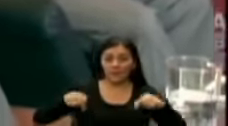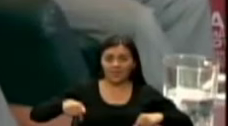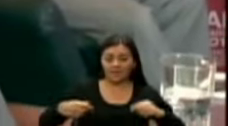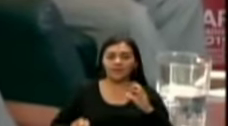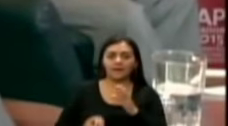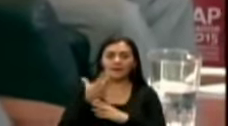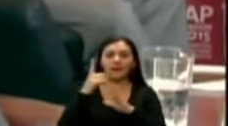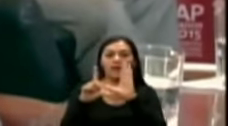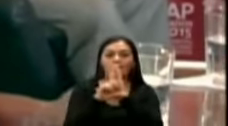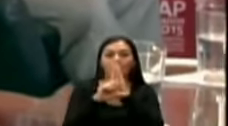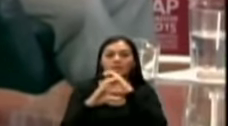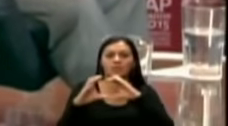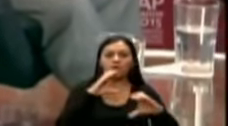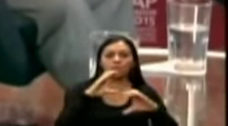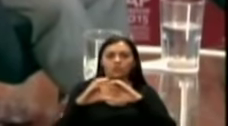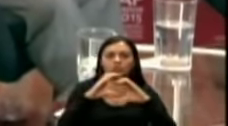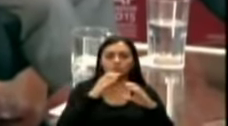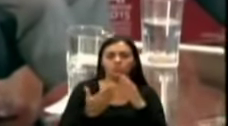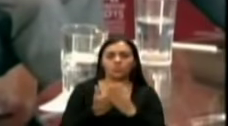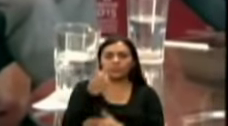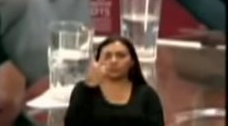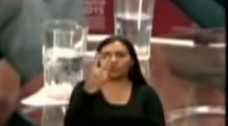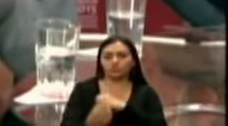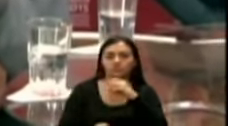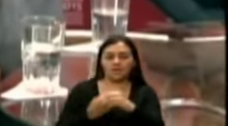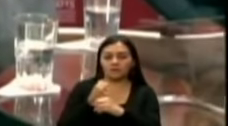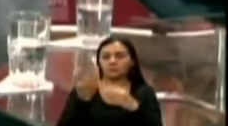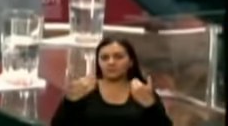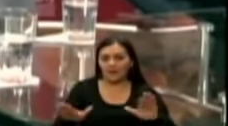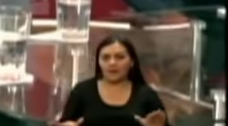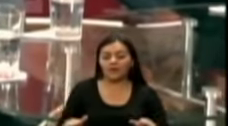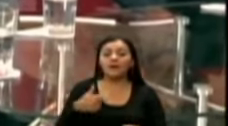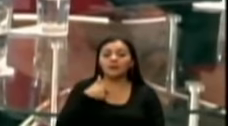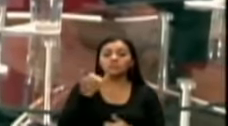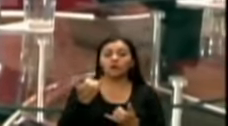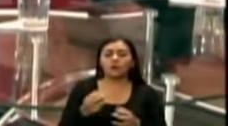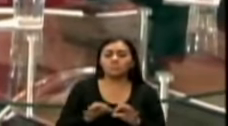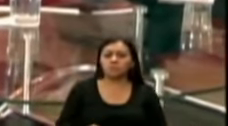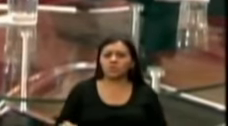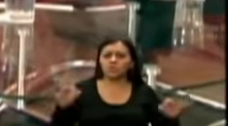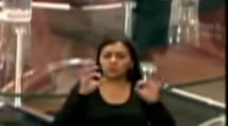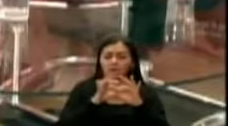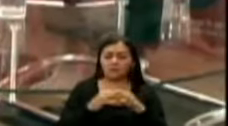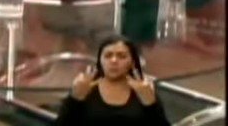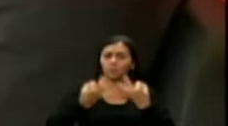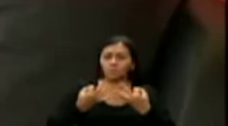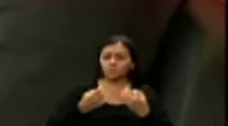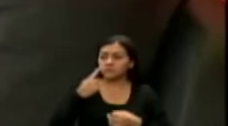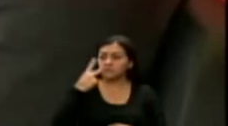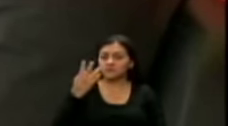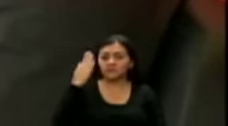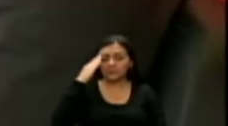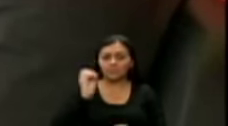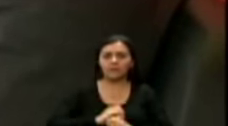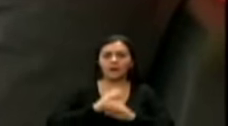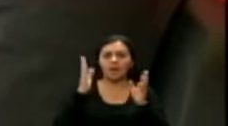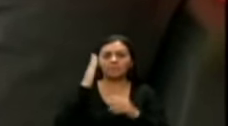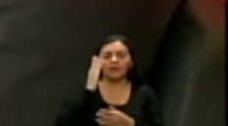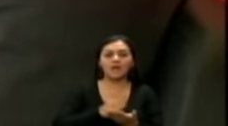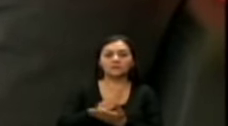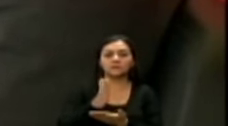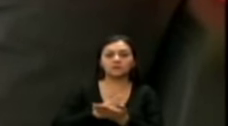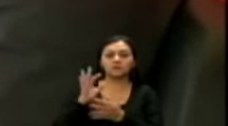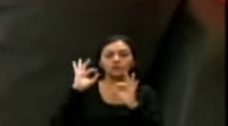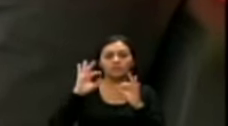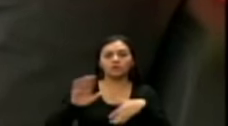una ley orgánica de comunicación que ya tiene 2 años de vigencia y que ha sido importante para justamente tener mayor claridad y acceso